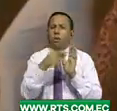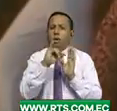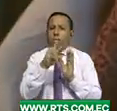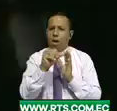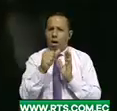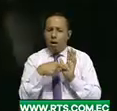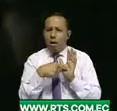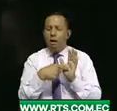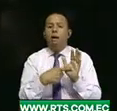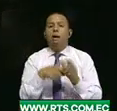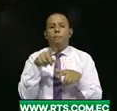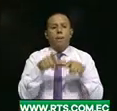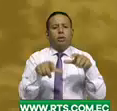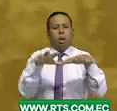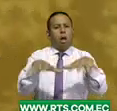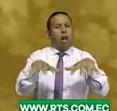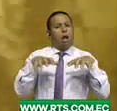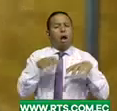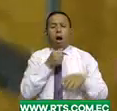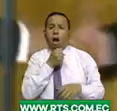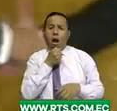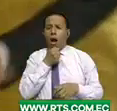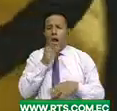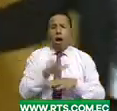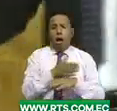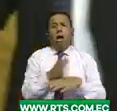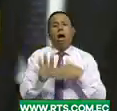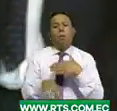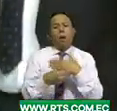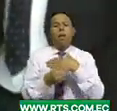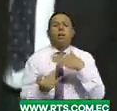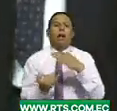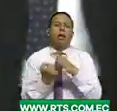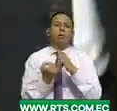IVA para espectáculos públicos, informó Héctor Romero.